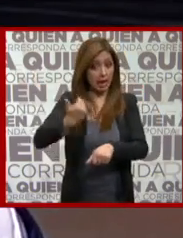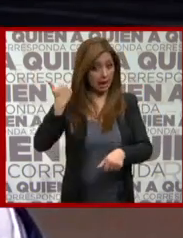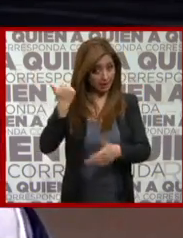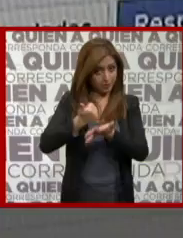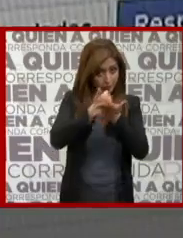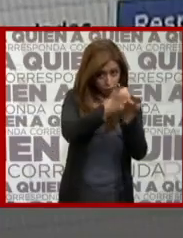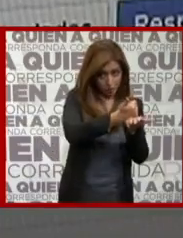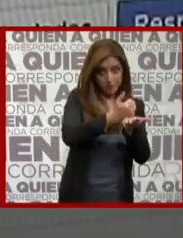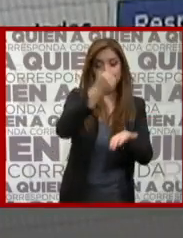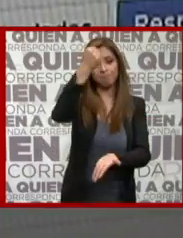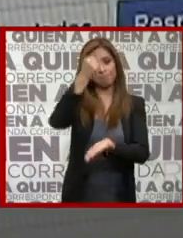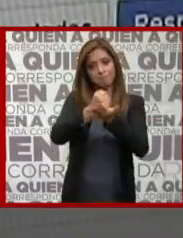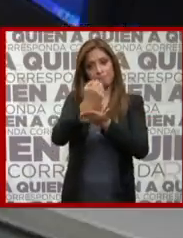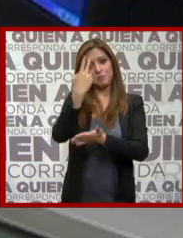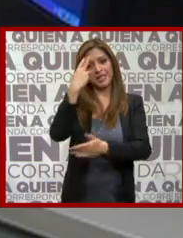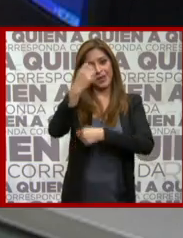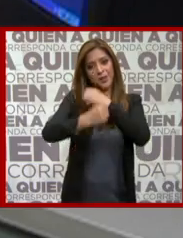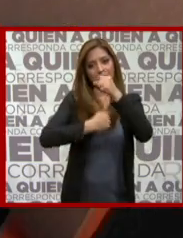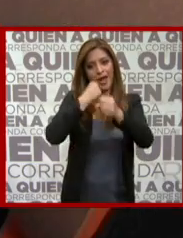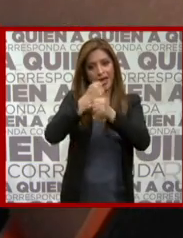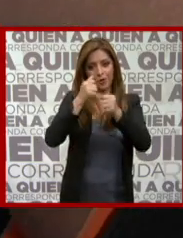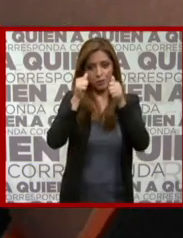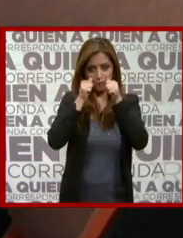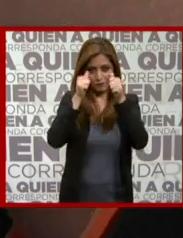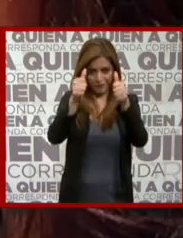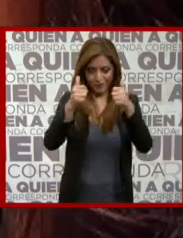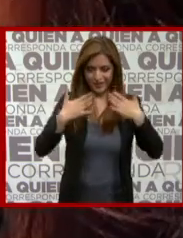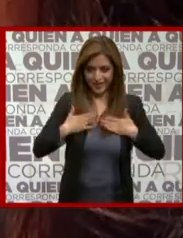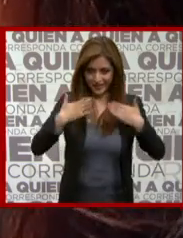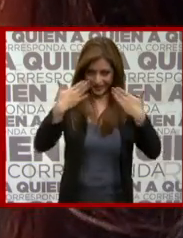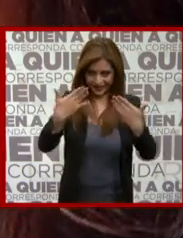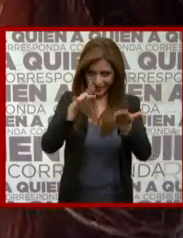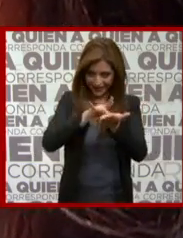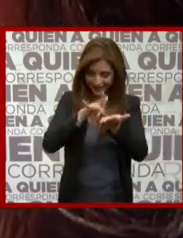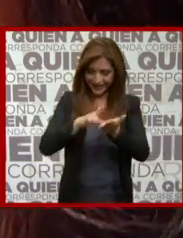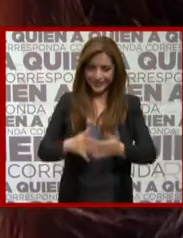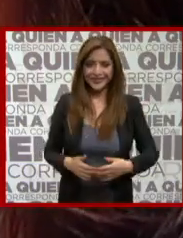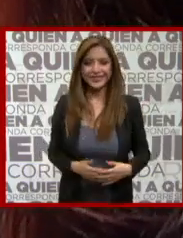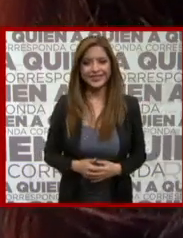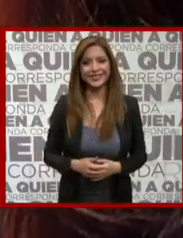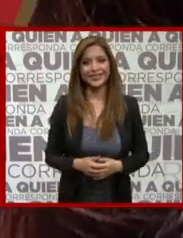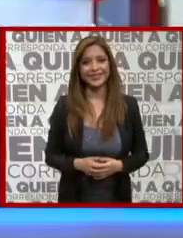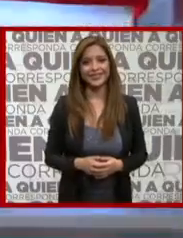A Quien Corresponda, 25 años correspondiendo a su confianza.